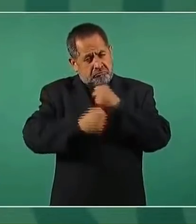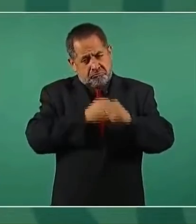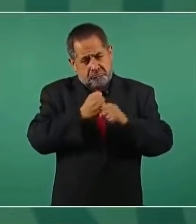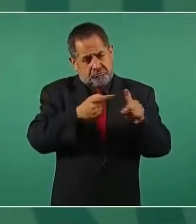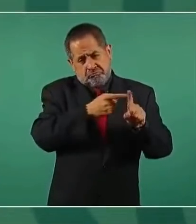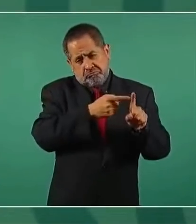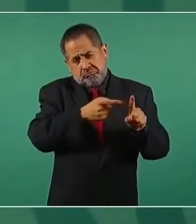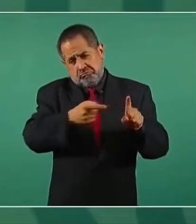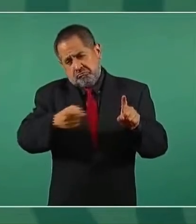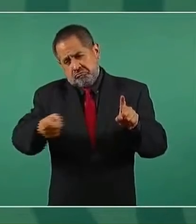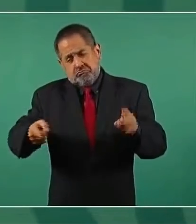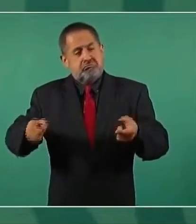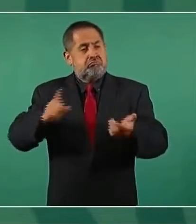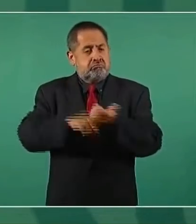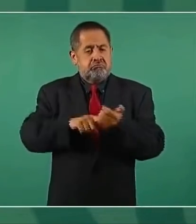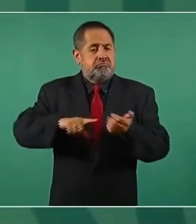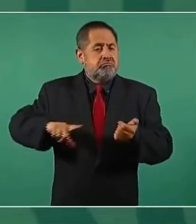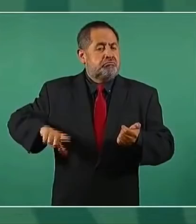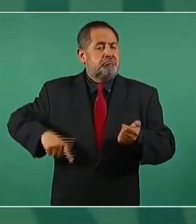Estado.